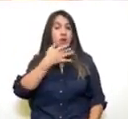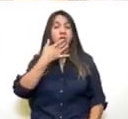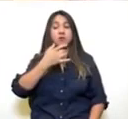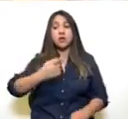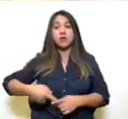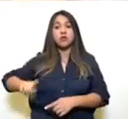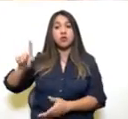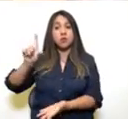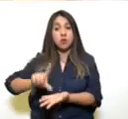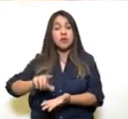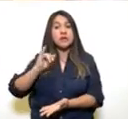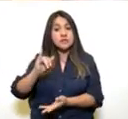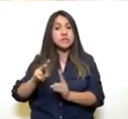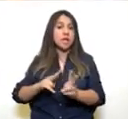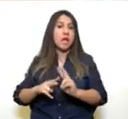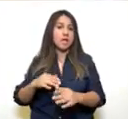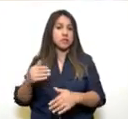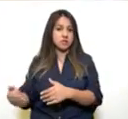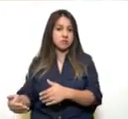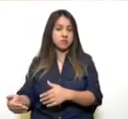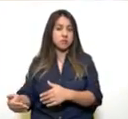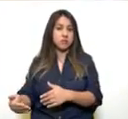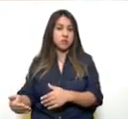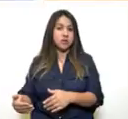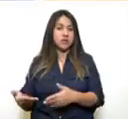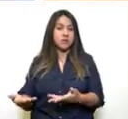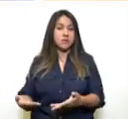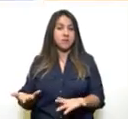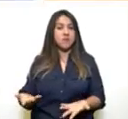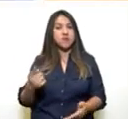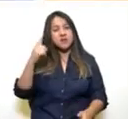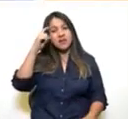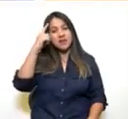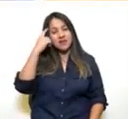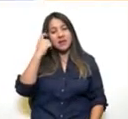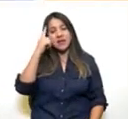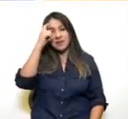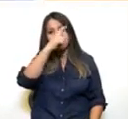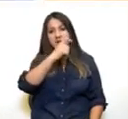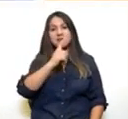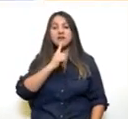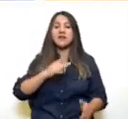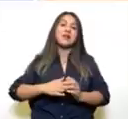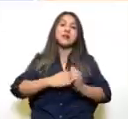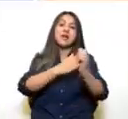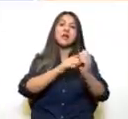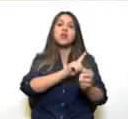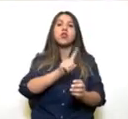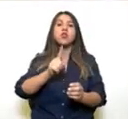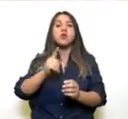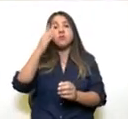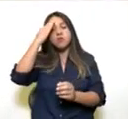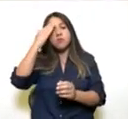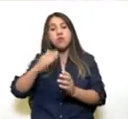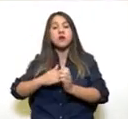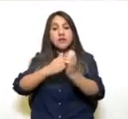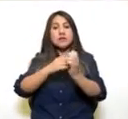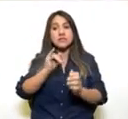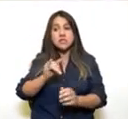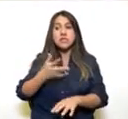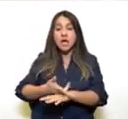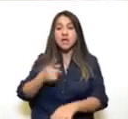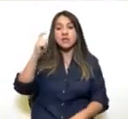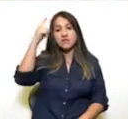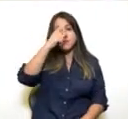lugares lo hacen entonces es difícil tener un liderazgo no populista a nivel municipal es difícil pero yo creo que lo que hay que